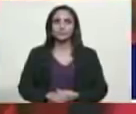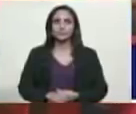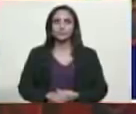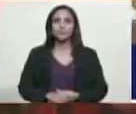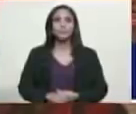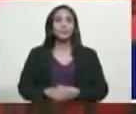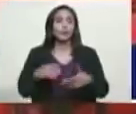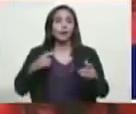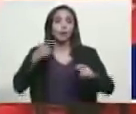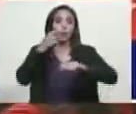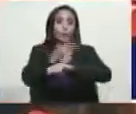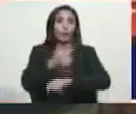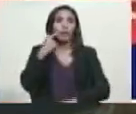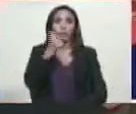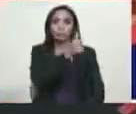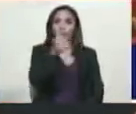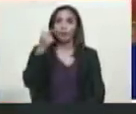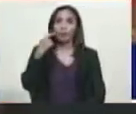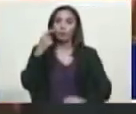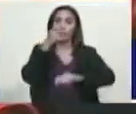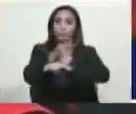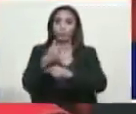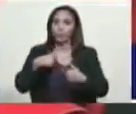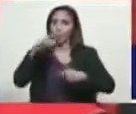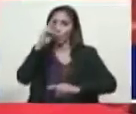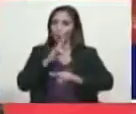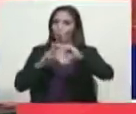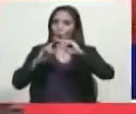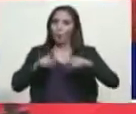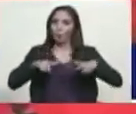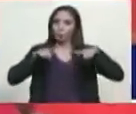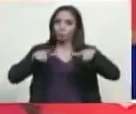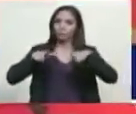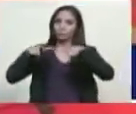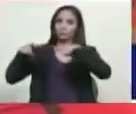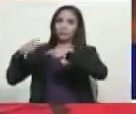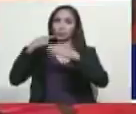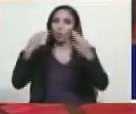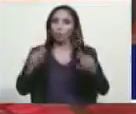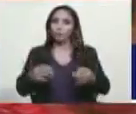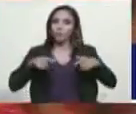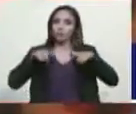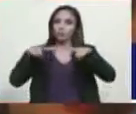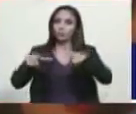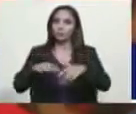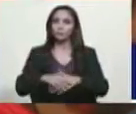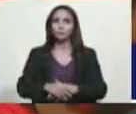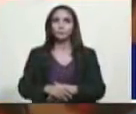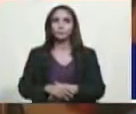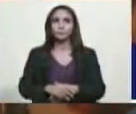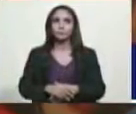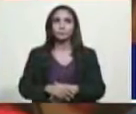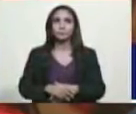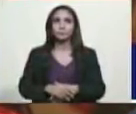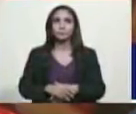en los graduandos que tuve el honor de entregar el título, vi en